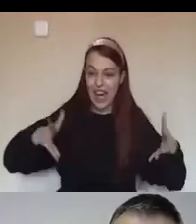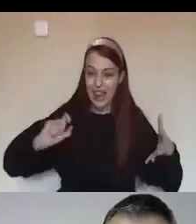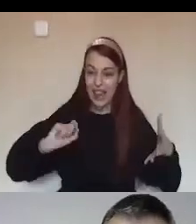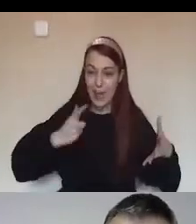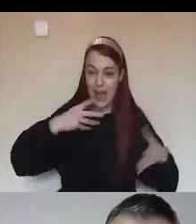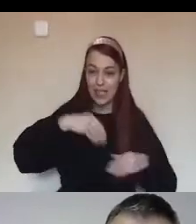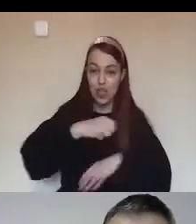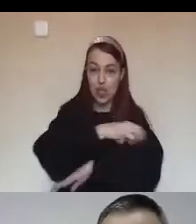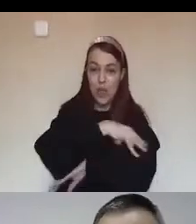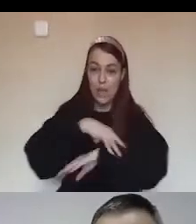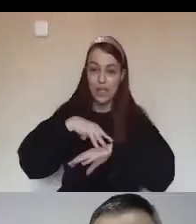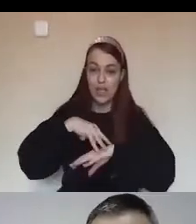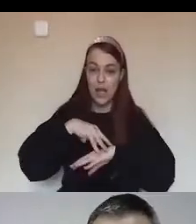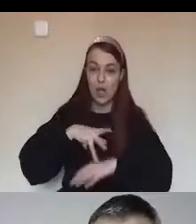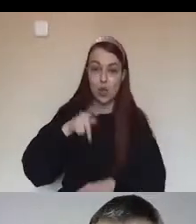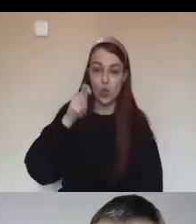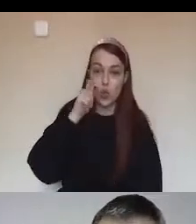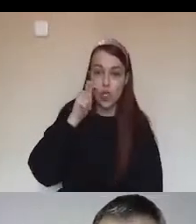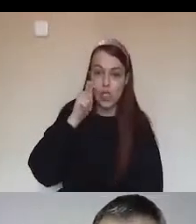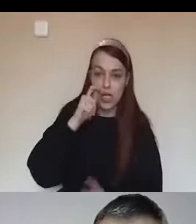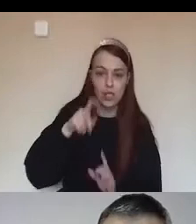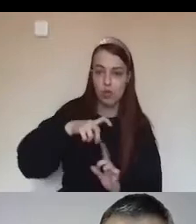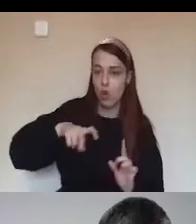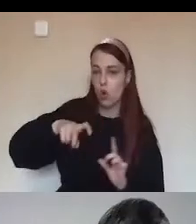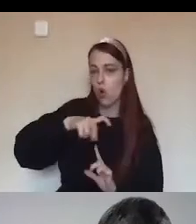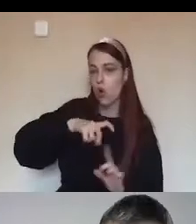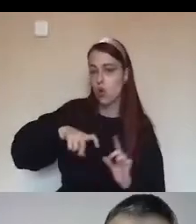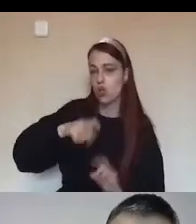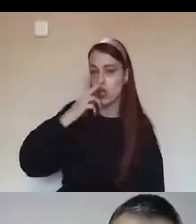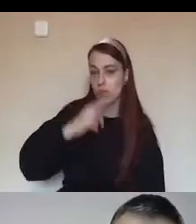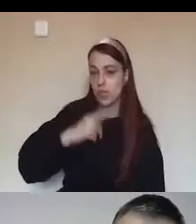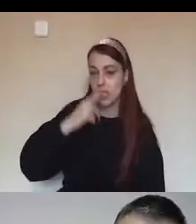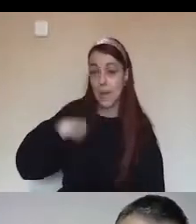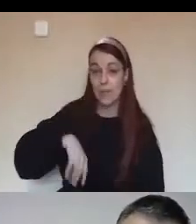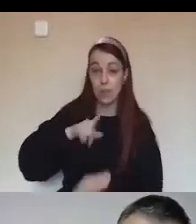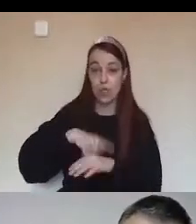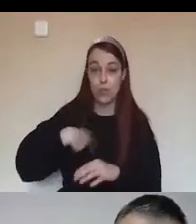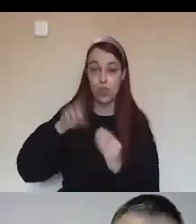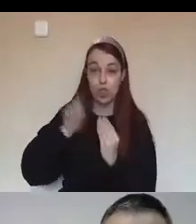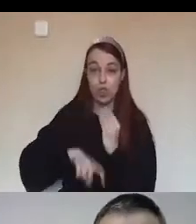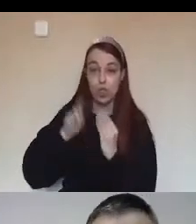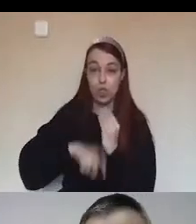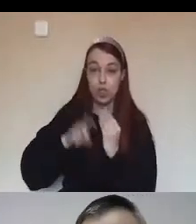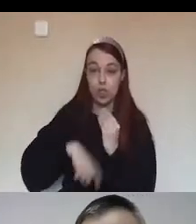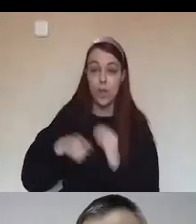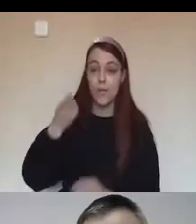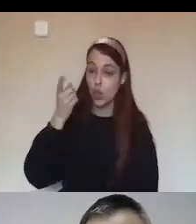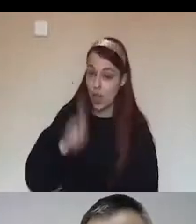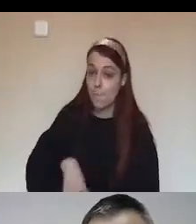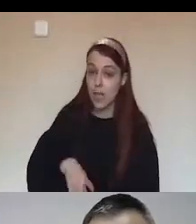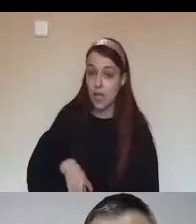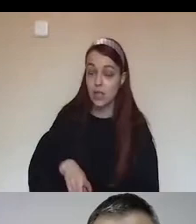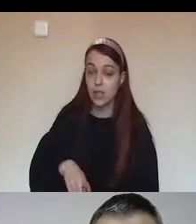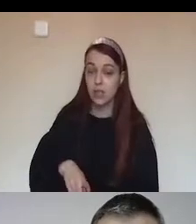visitada por turistas todos los años mientras estamos excavando, pero también, en este caso, tenemos